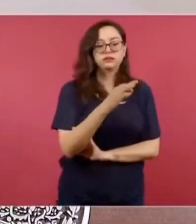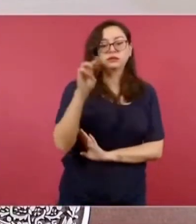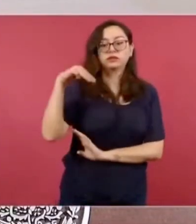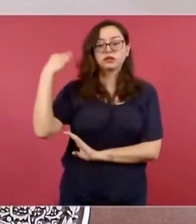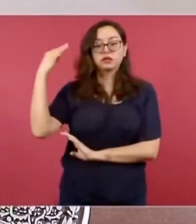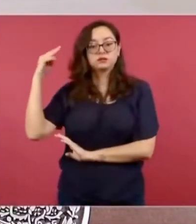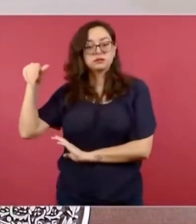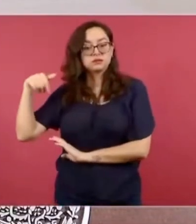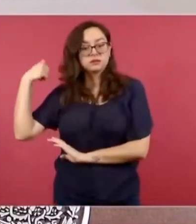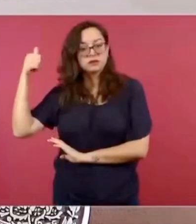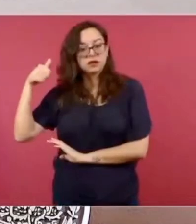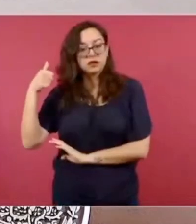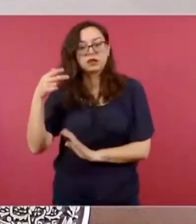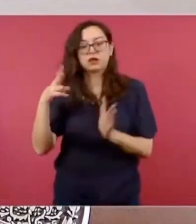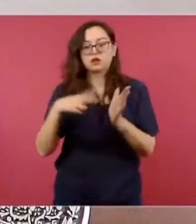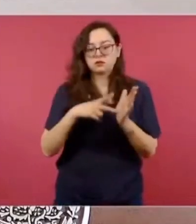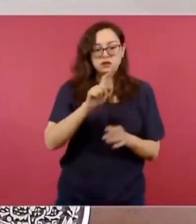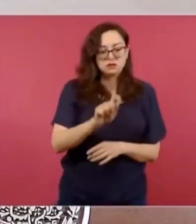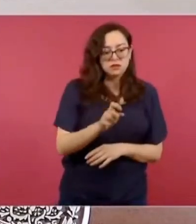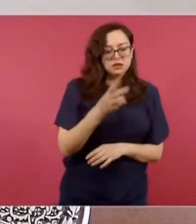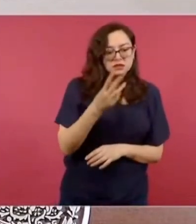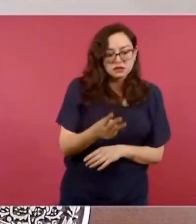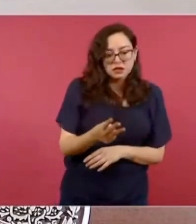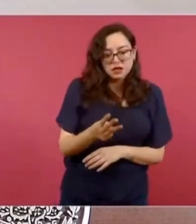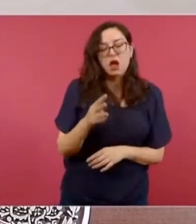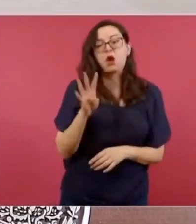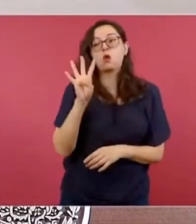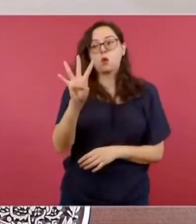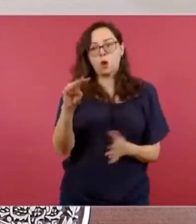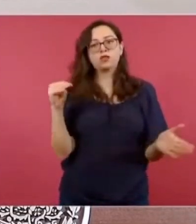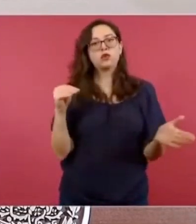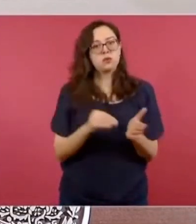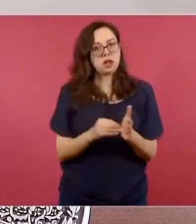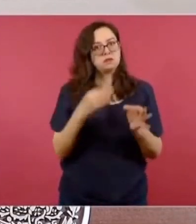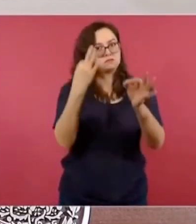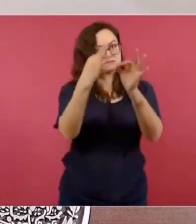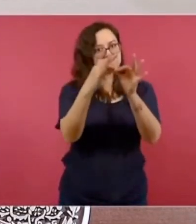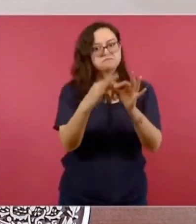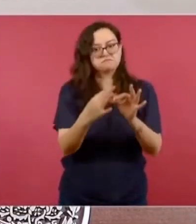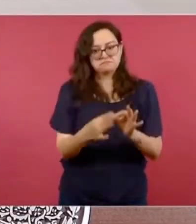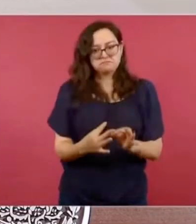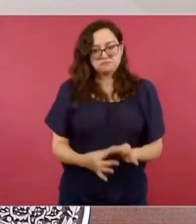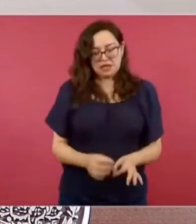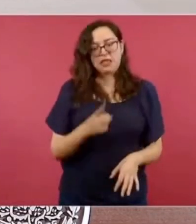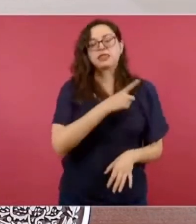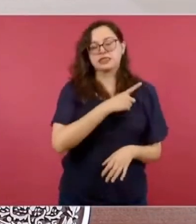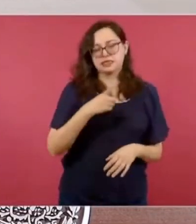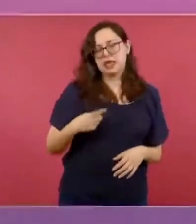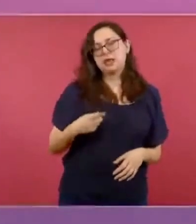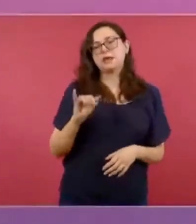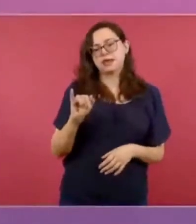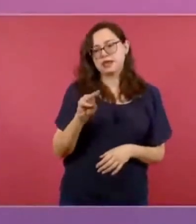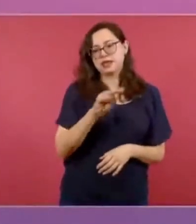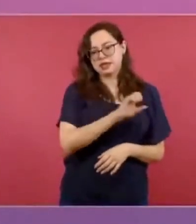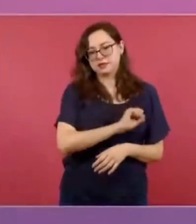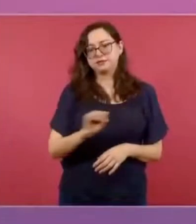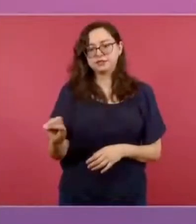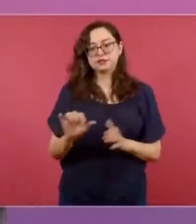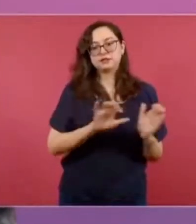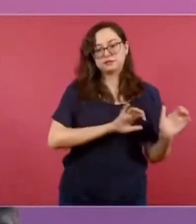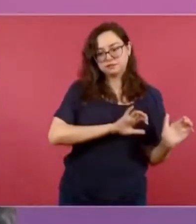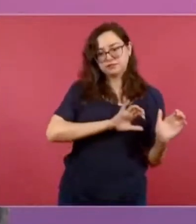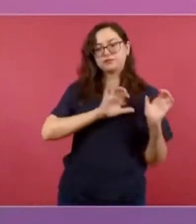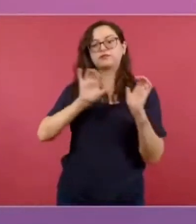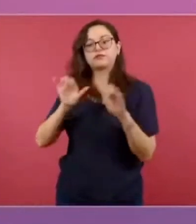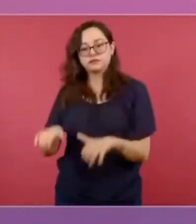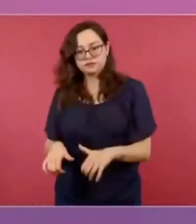desde el 2023 fueron reingresados 4,244 trabajadores que habían sido de baja durante el mes de enero del 23. Es decir, desde el